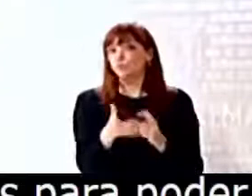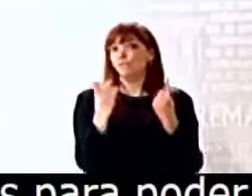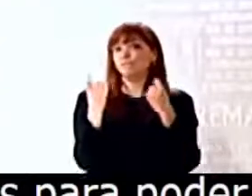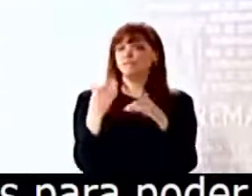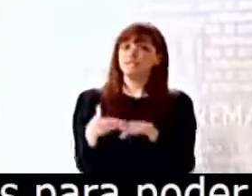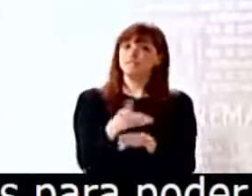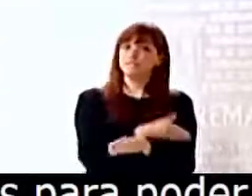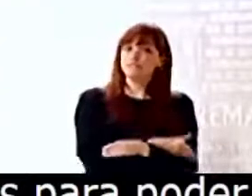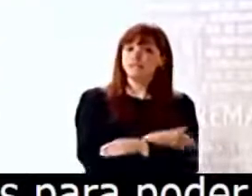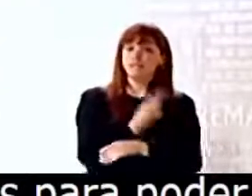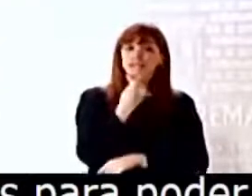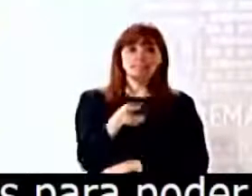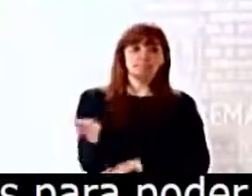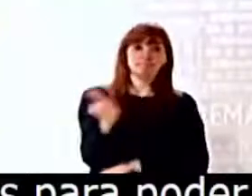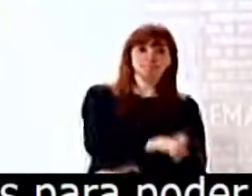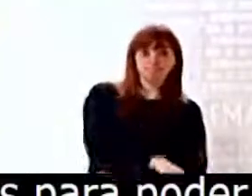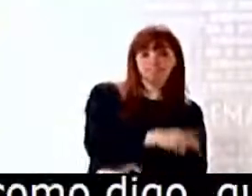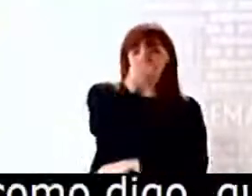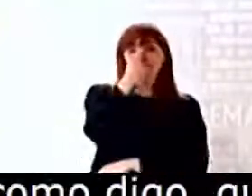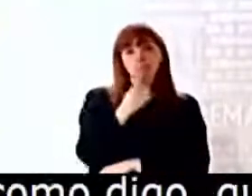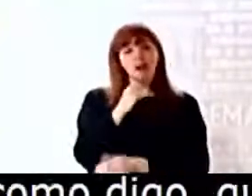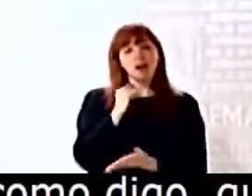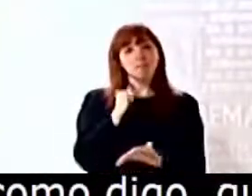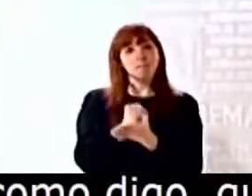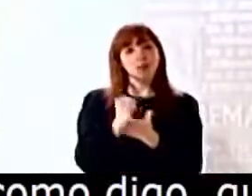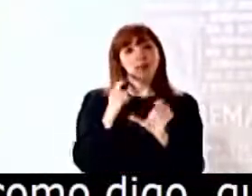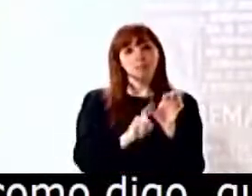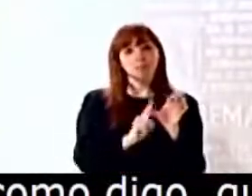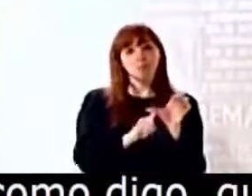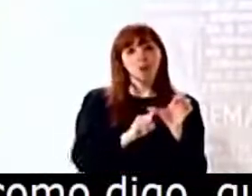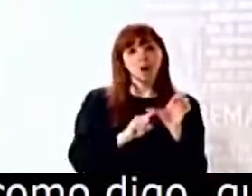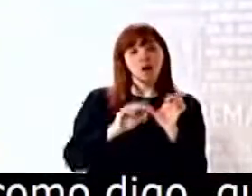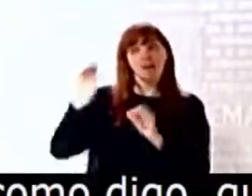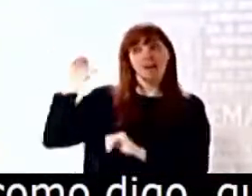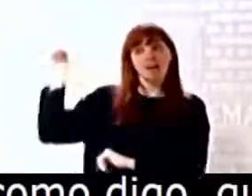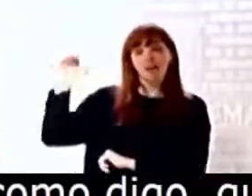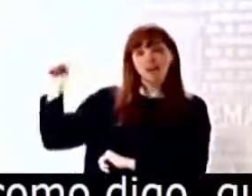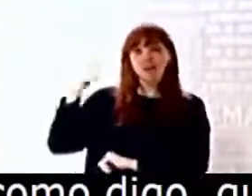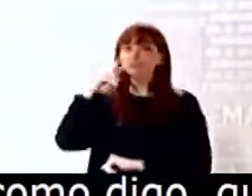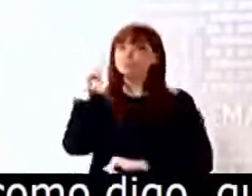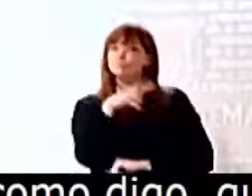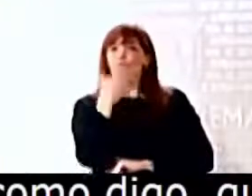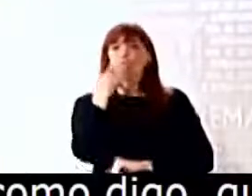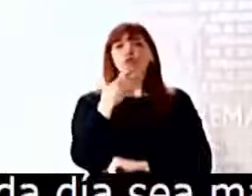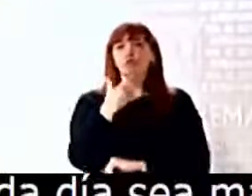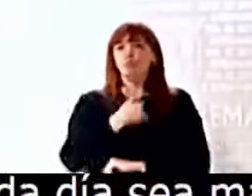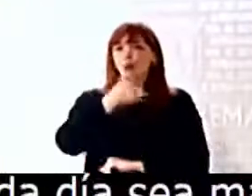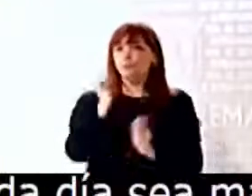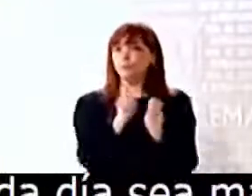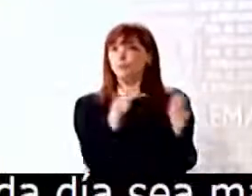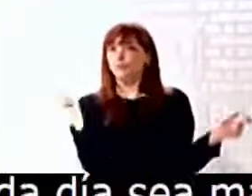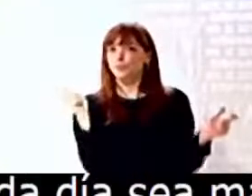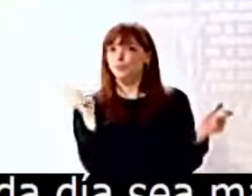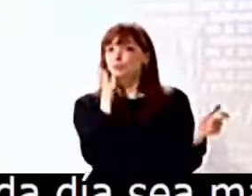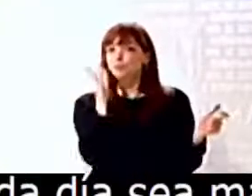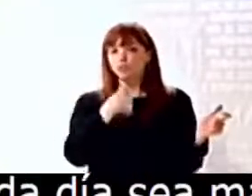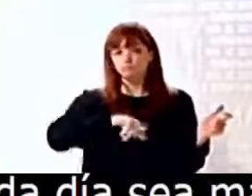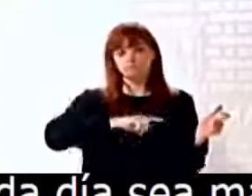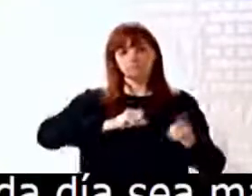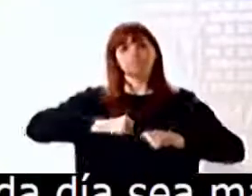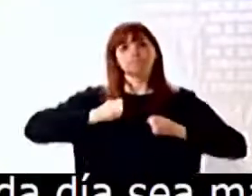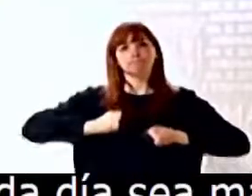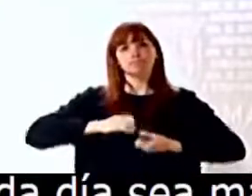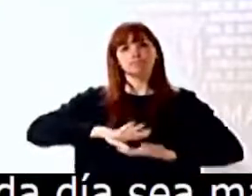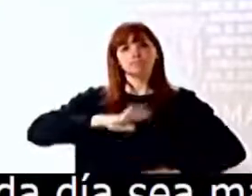necesario, como digo, que nuestra imagen de marca en el exterior cada día sea más conocida, porque nosotros tenemos unas fortalezas